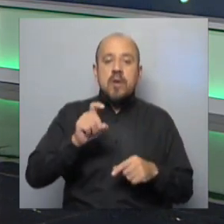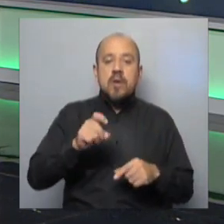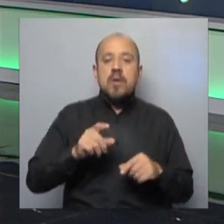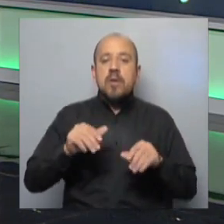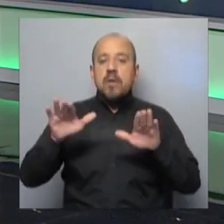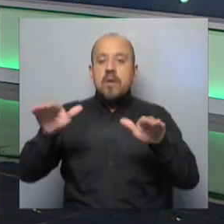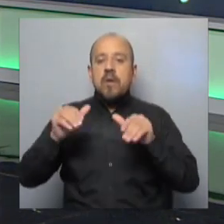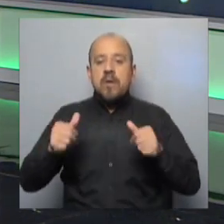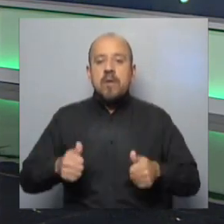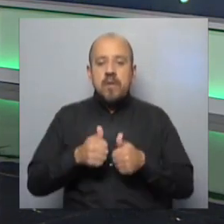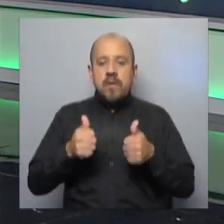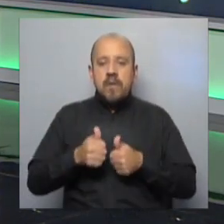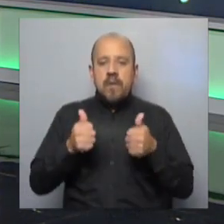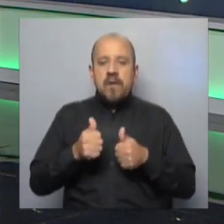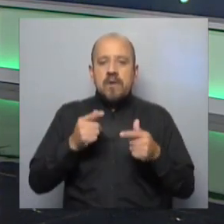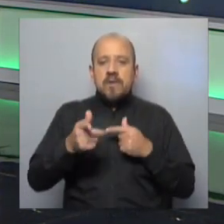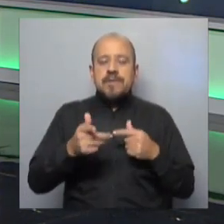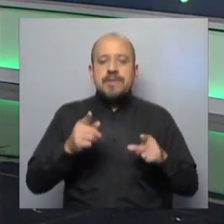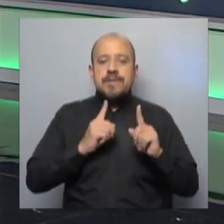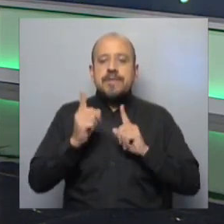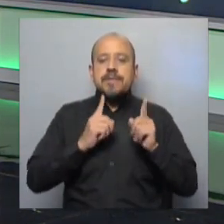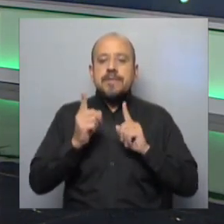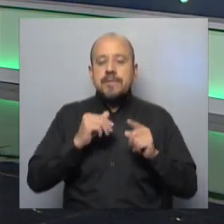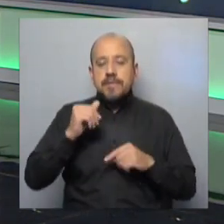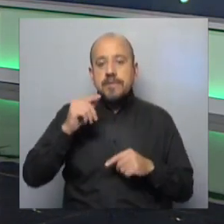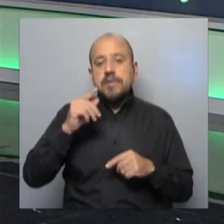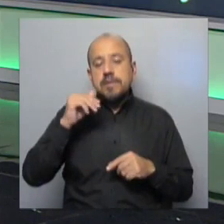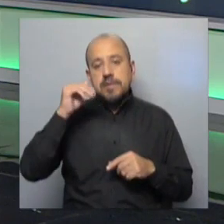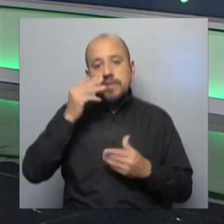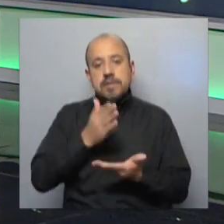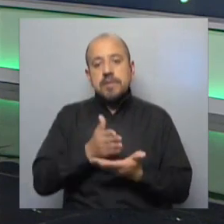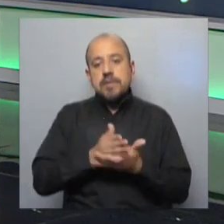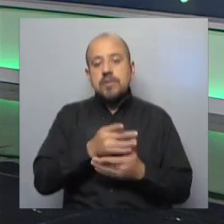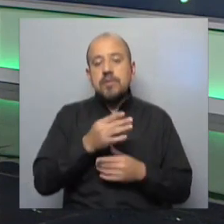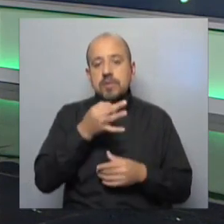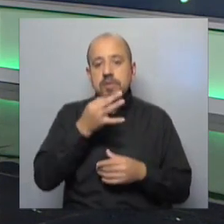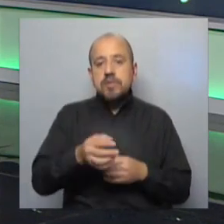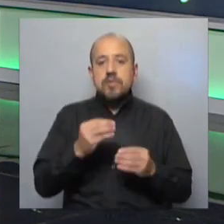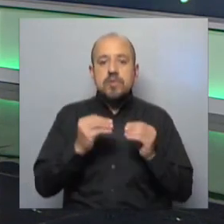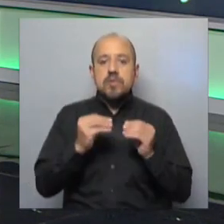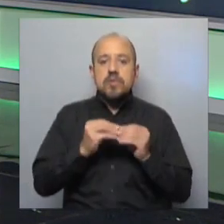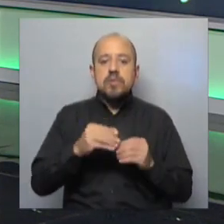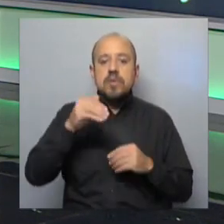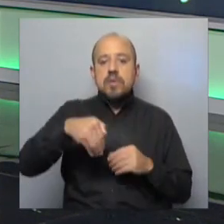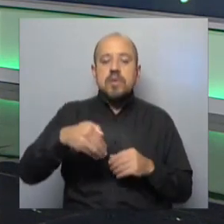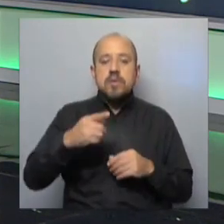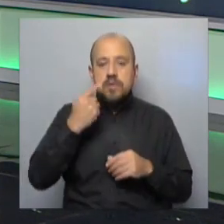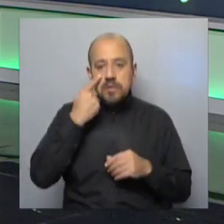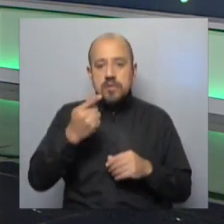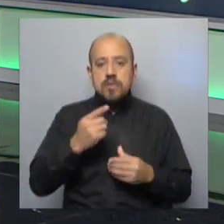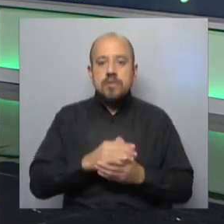convocar actividades en la explanada de la universidad de la república sobre esto hizo un informe nuestra compañera mariana abreu y vamos a